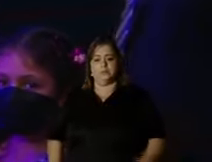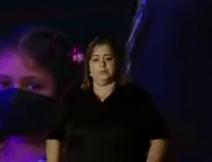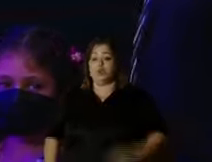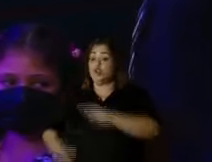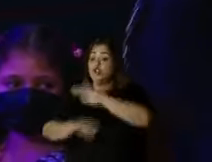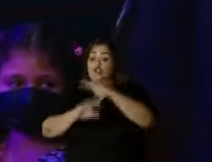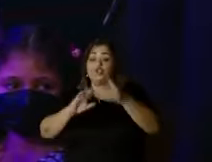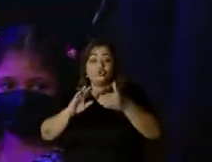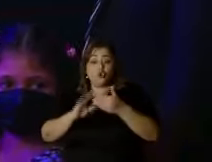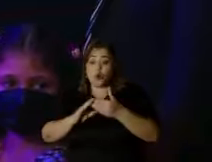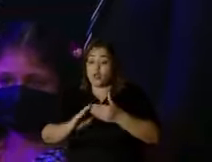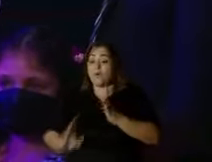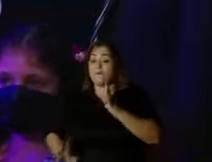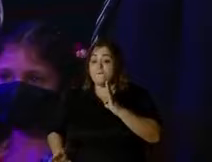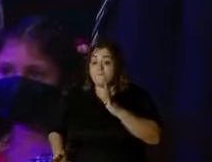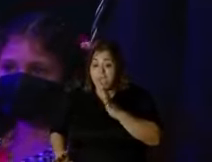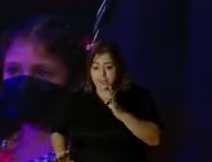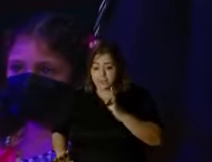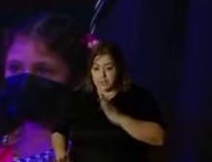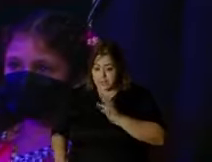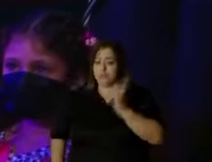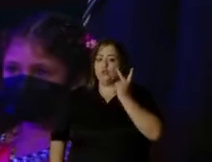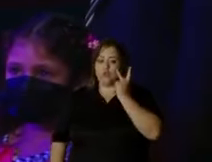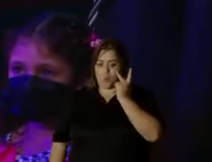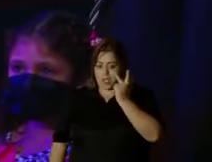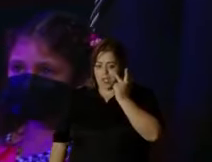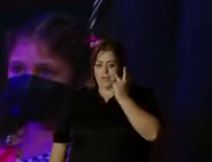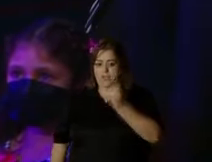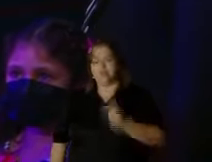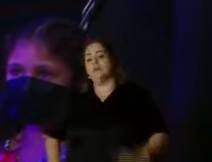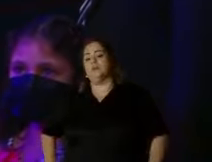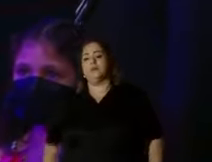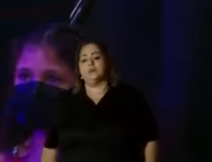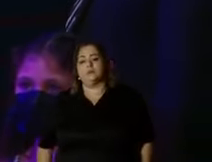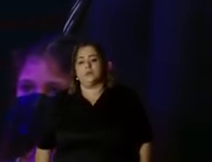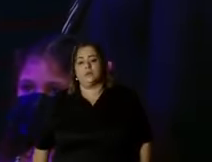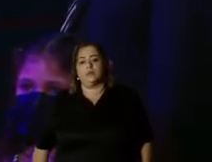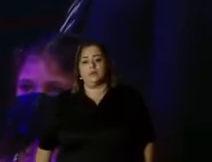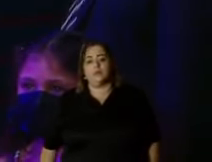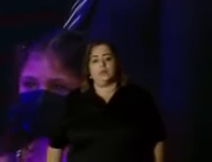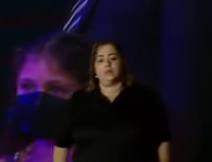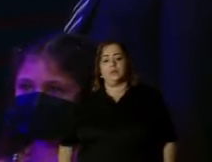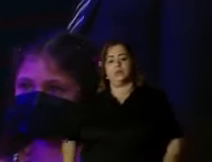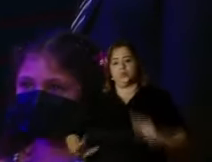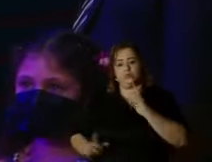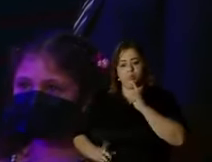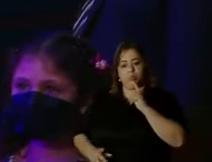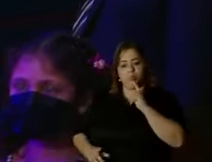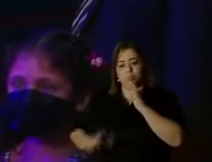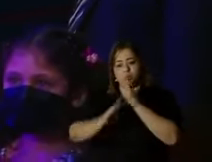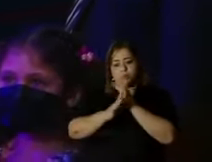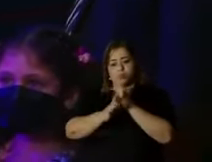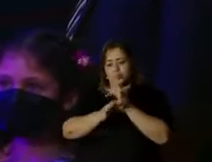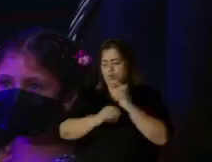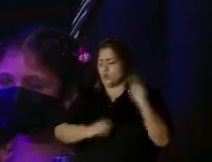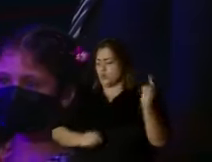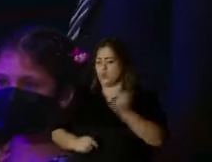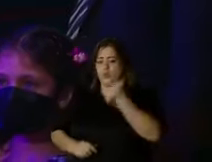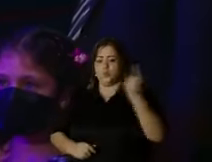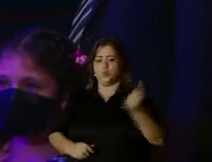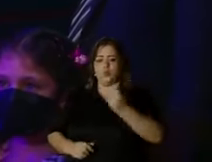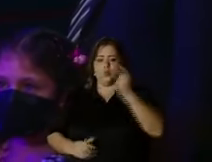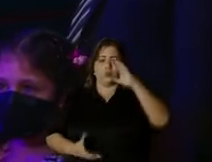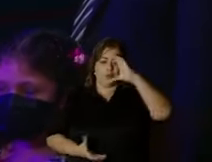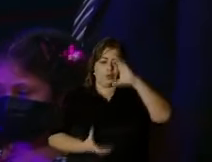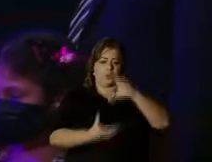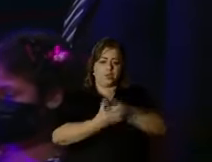Todo va a estar bien. Solo cree,